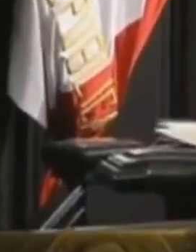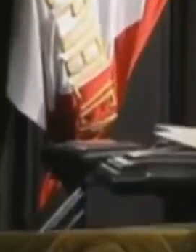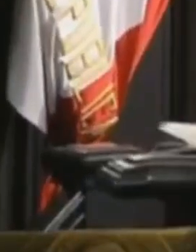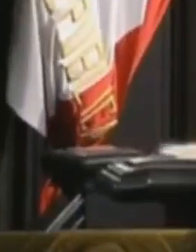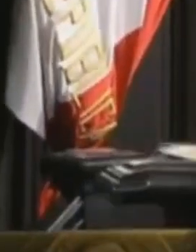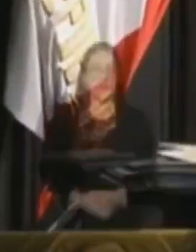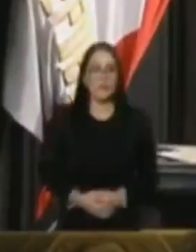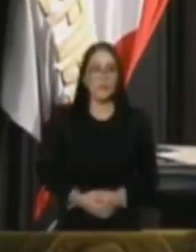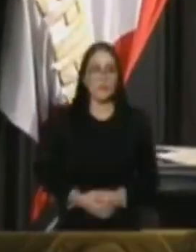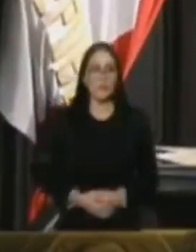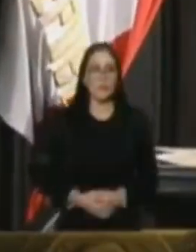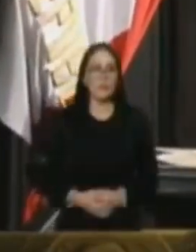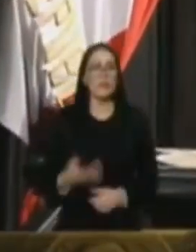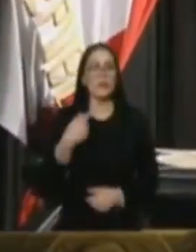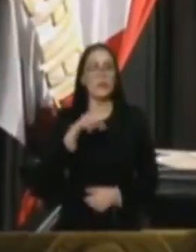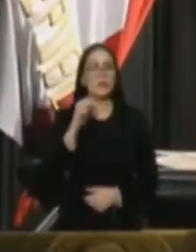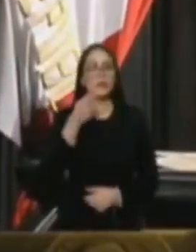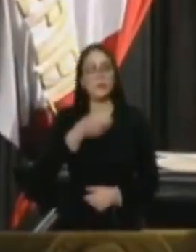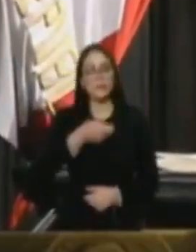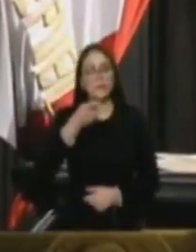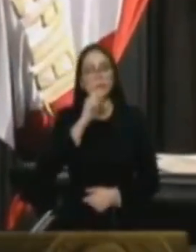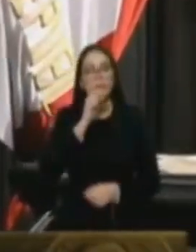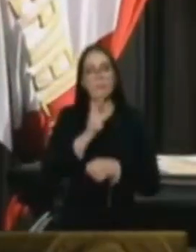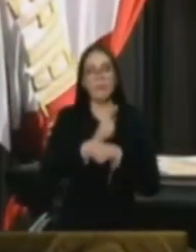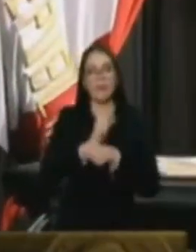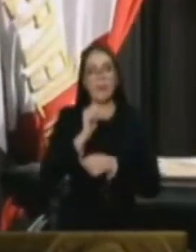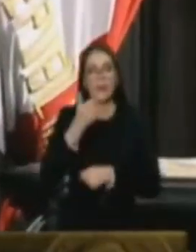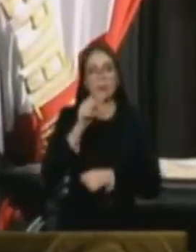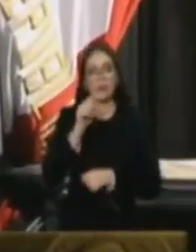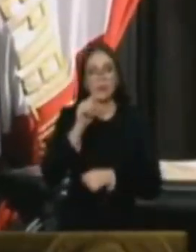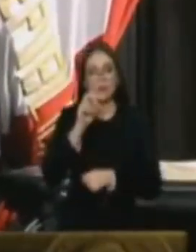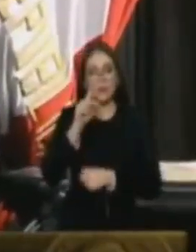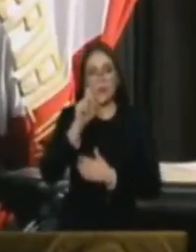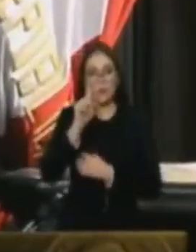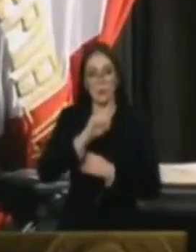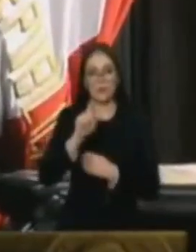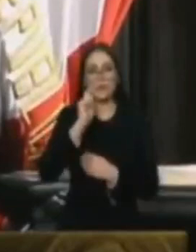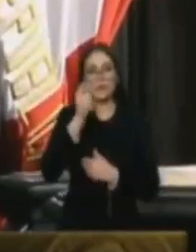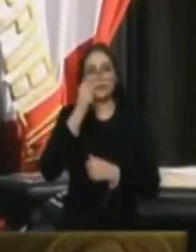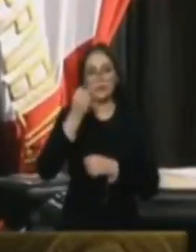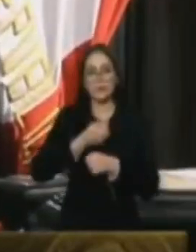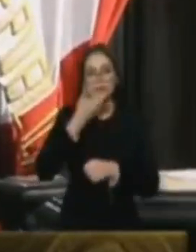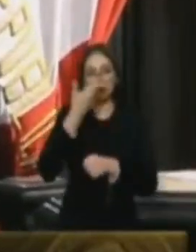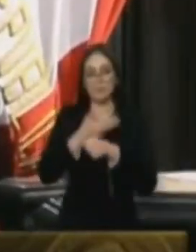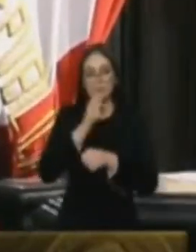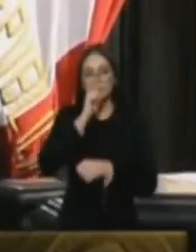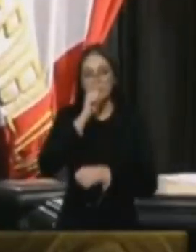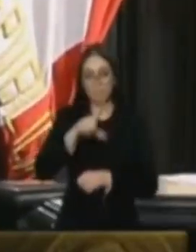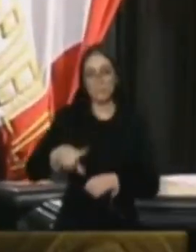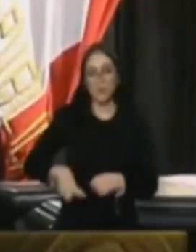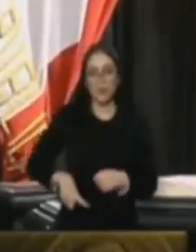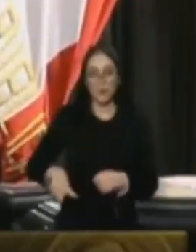Saludo con mucho aprecio al licenciado Adán Augusto López Hernández, secretario de Gobernación,